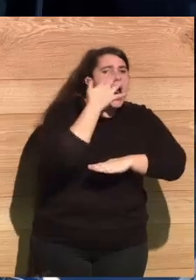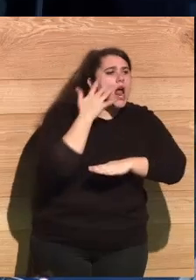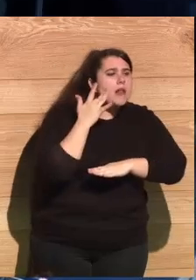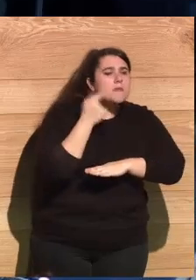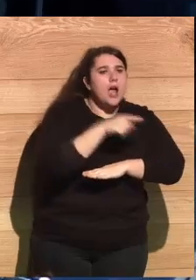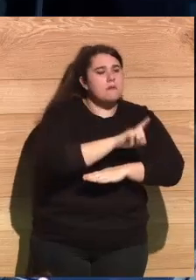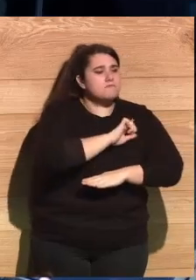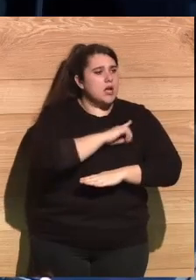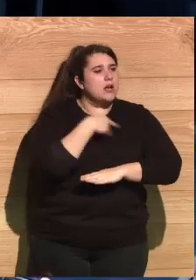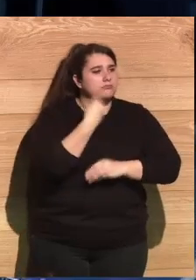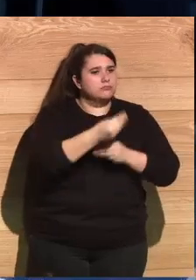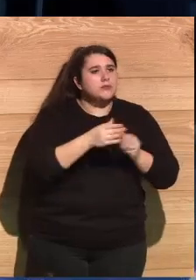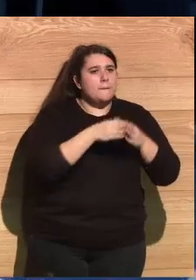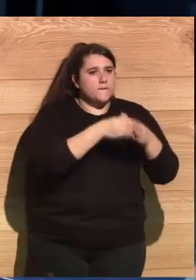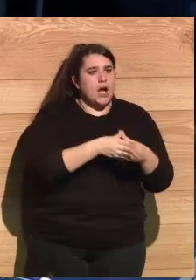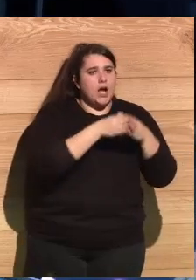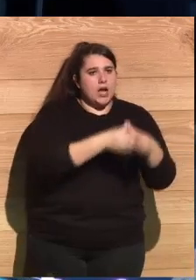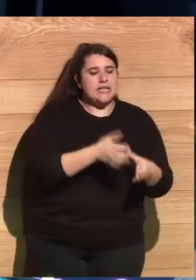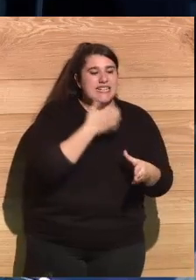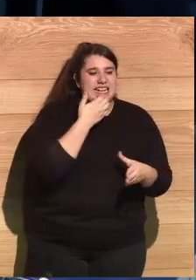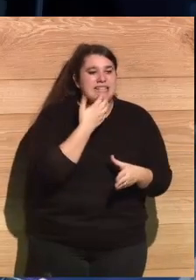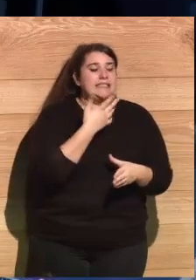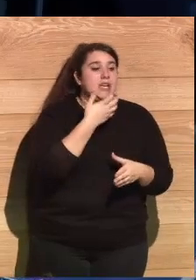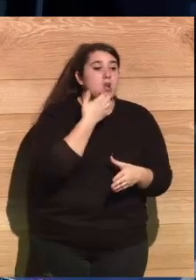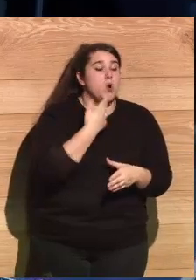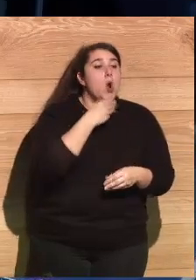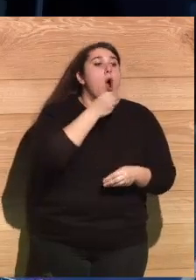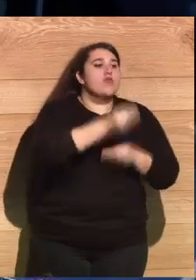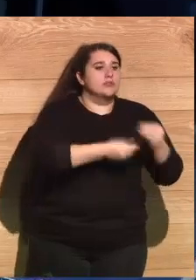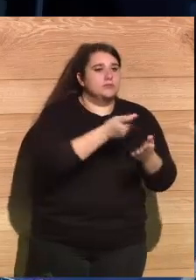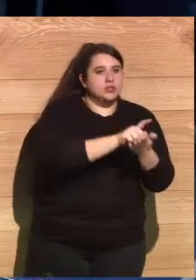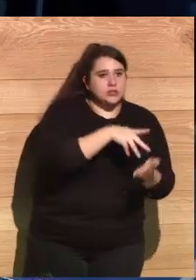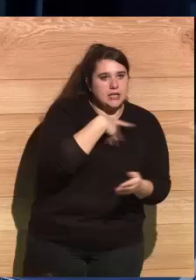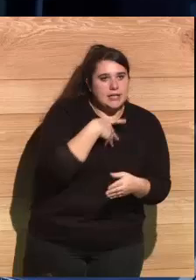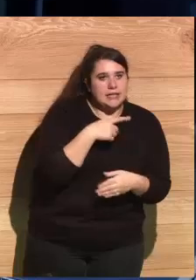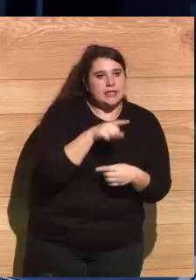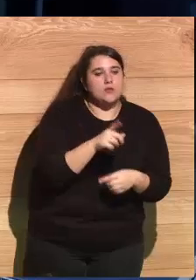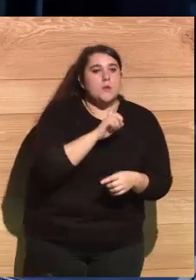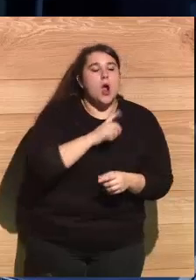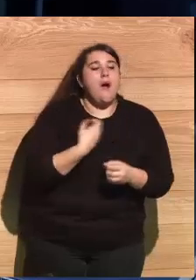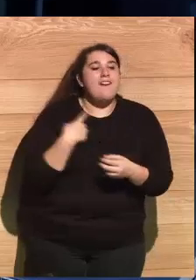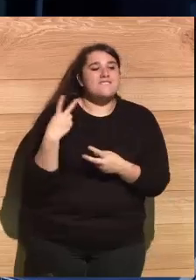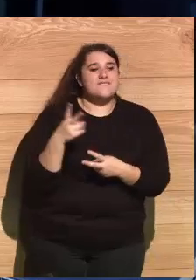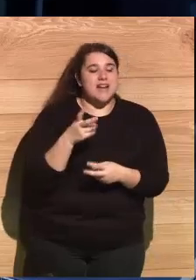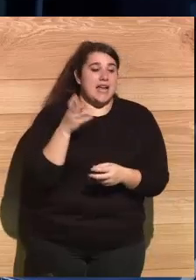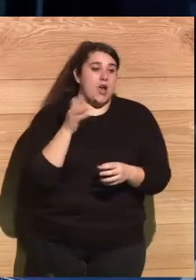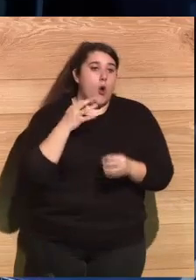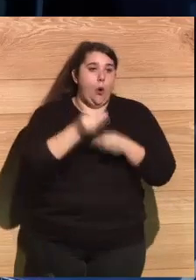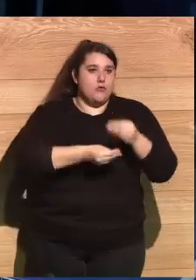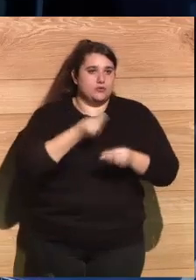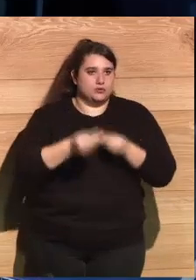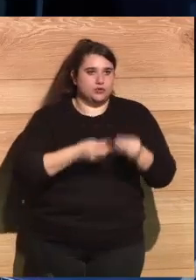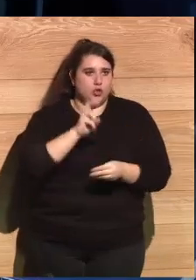gran labor, tienen un montón de barcos de estos, si los reciclamos y los reconvertimos en verdaderos héroes de las necesidades del